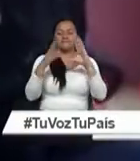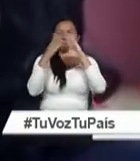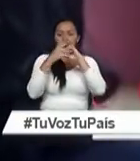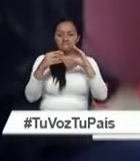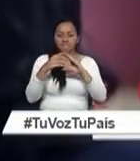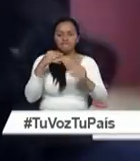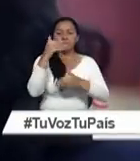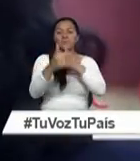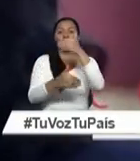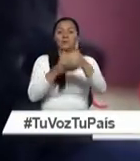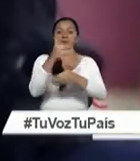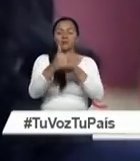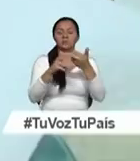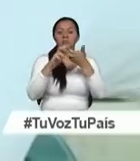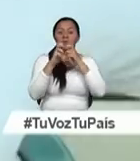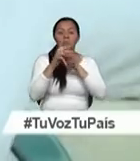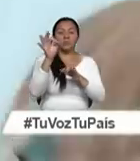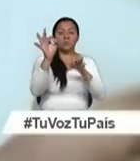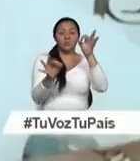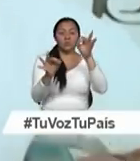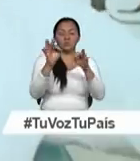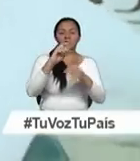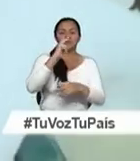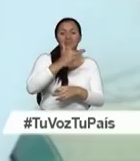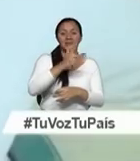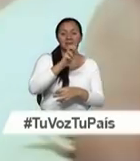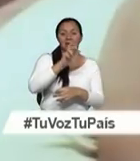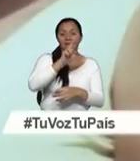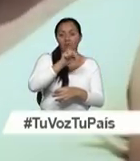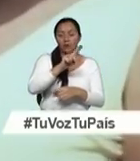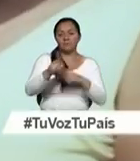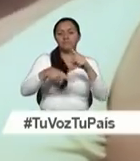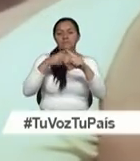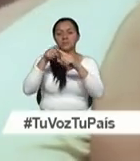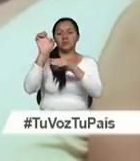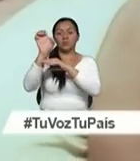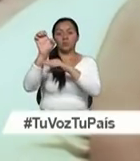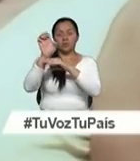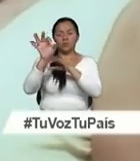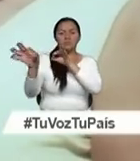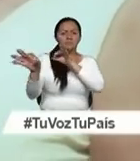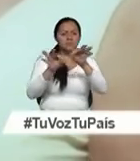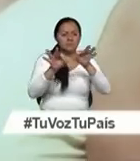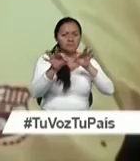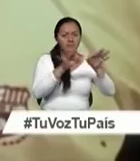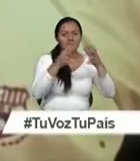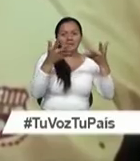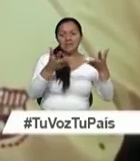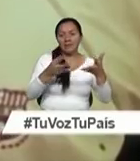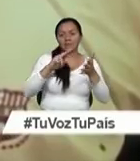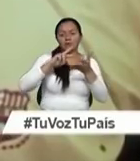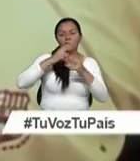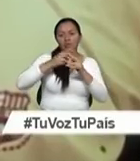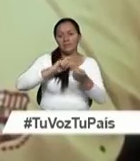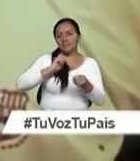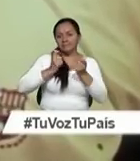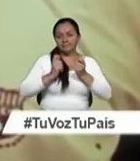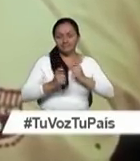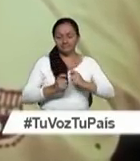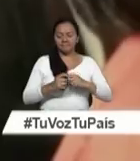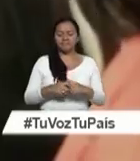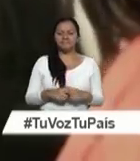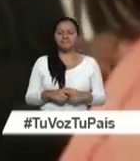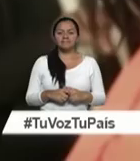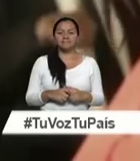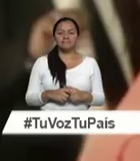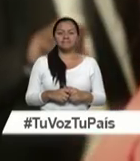proceso arbitral real entre Chevron y Ecuador, explicando el caso con personajes y situaciones ficticias. Cristina Pavón,